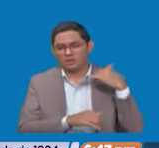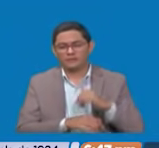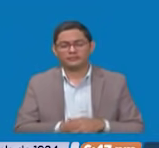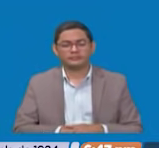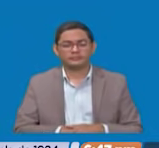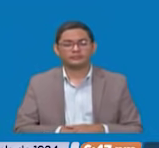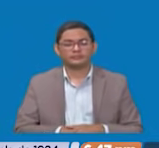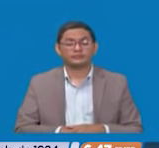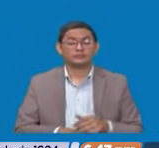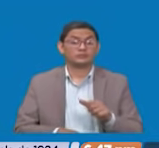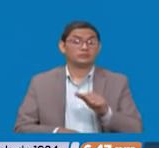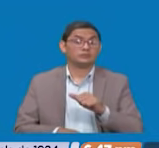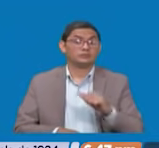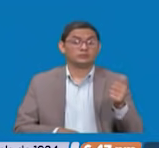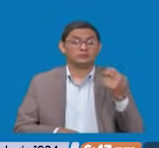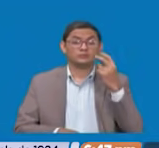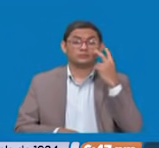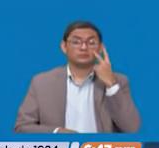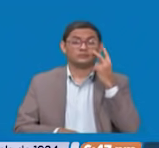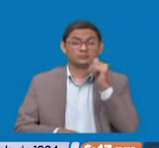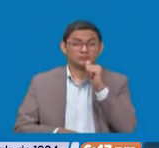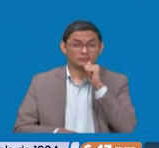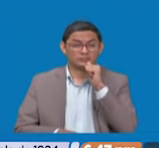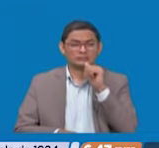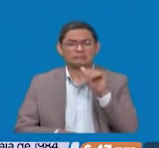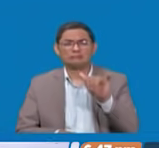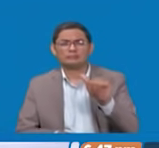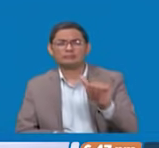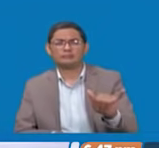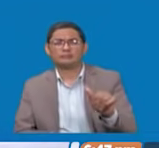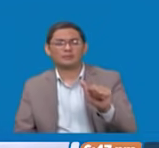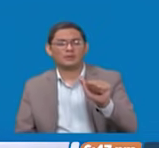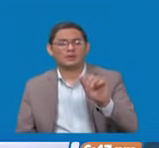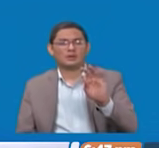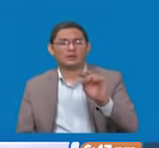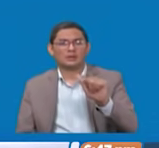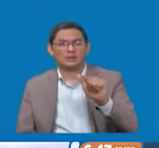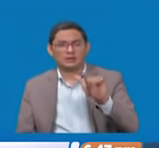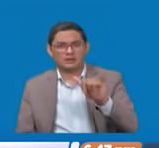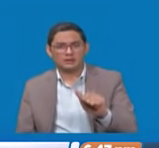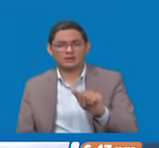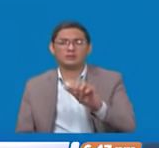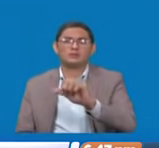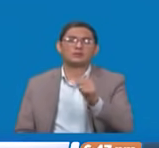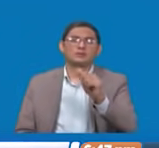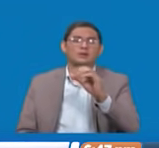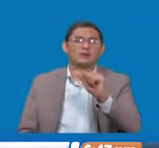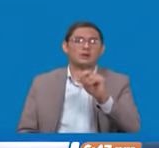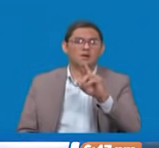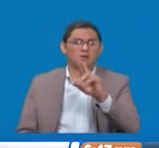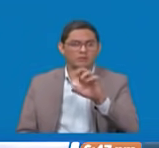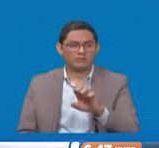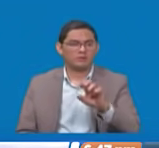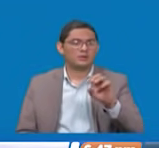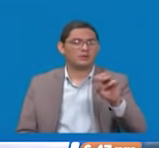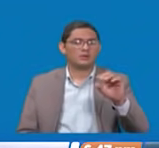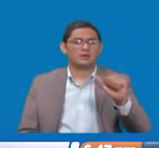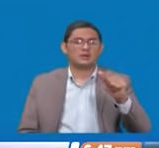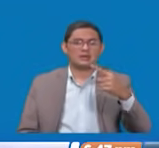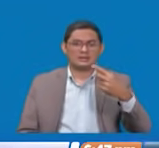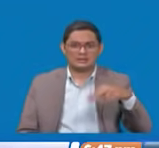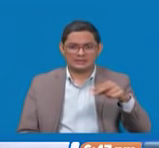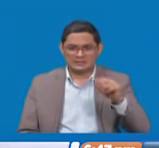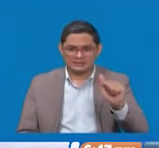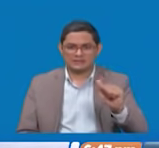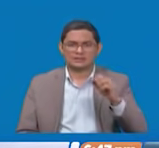igualmente a los distritos de atalaya calobre cañazas la mesa san